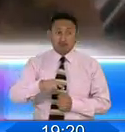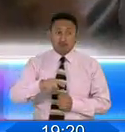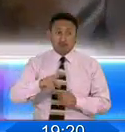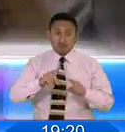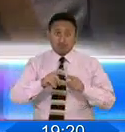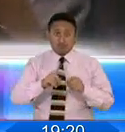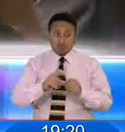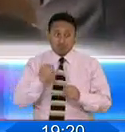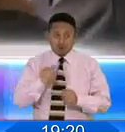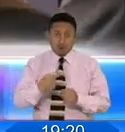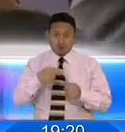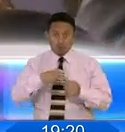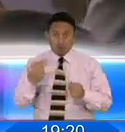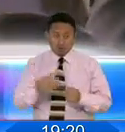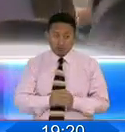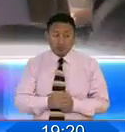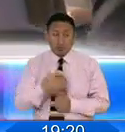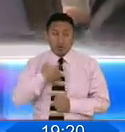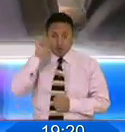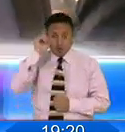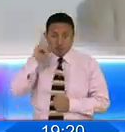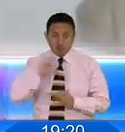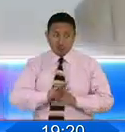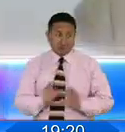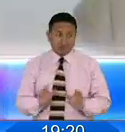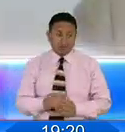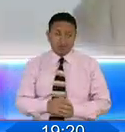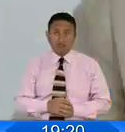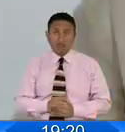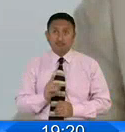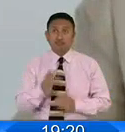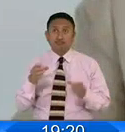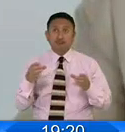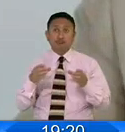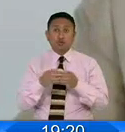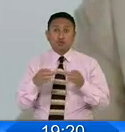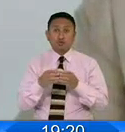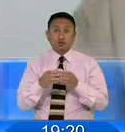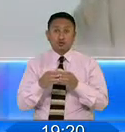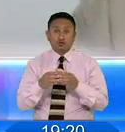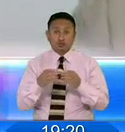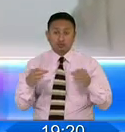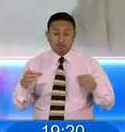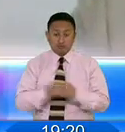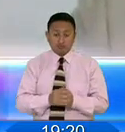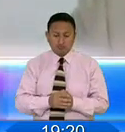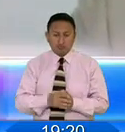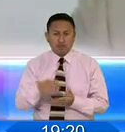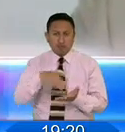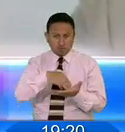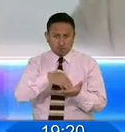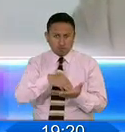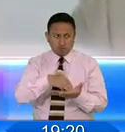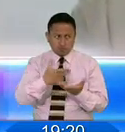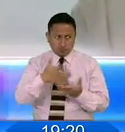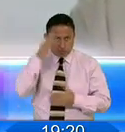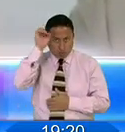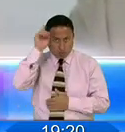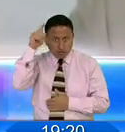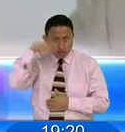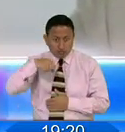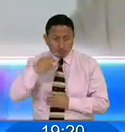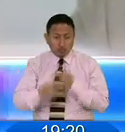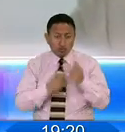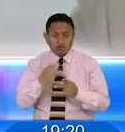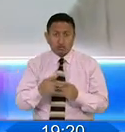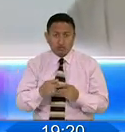que ninguno se ha pronunciado sobre el proceso. La comisión de mesa, los miembros, en ningún momento nos hemos pronunciado sobre este proceso,